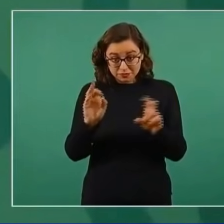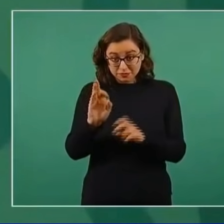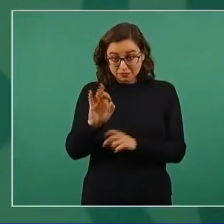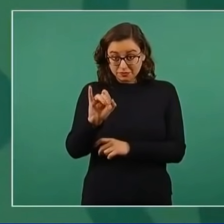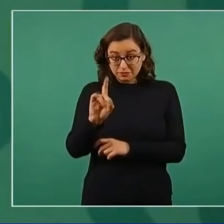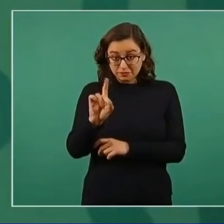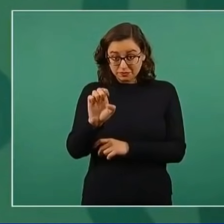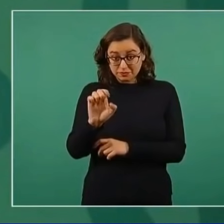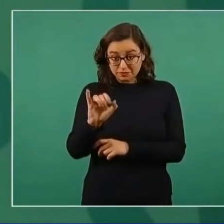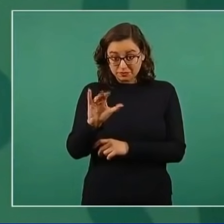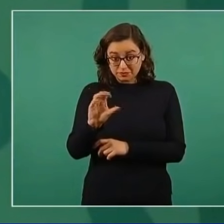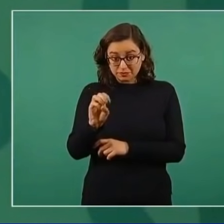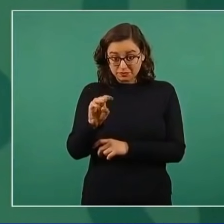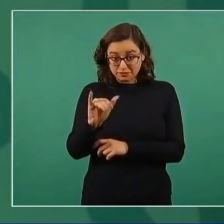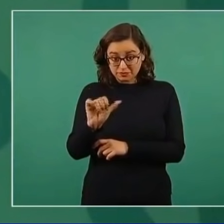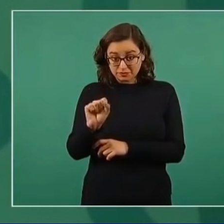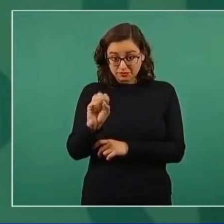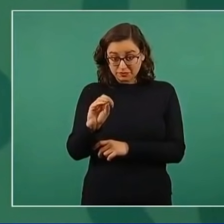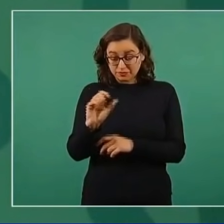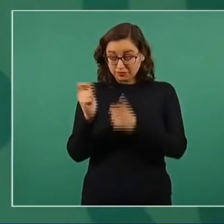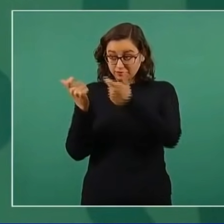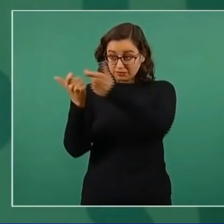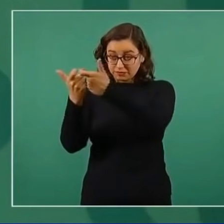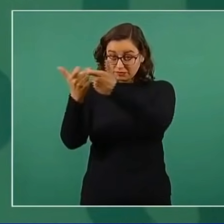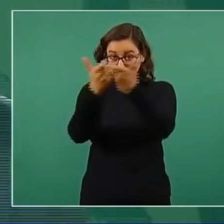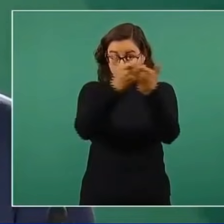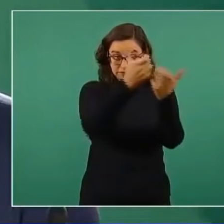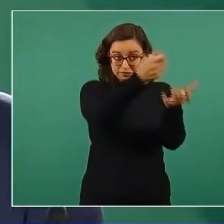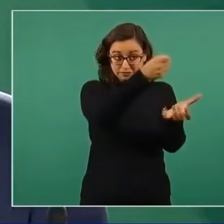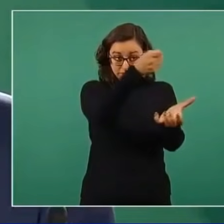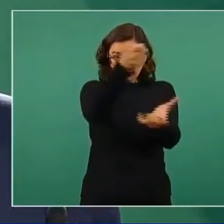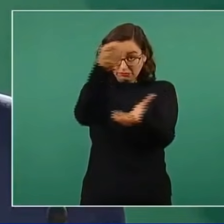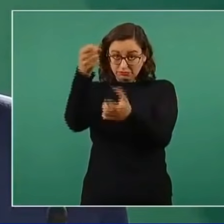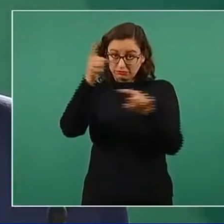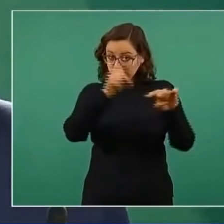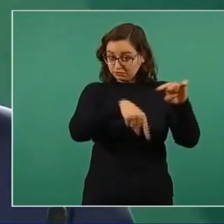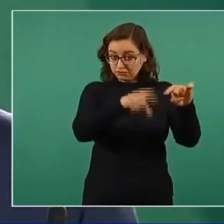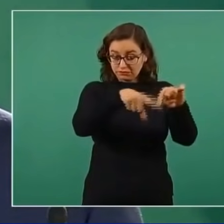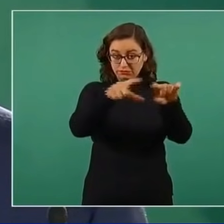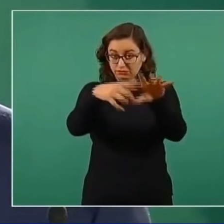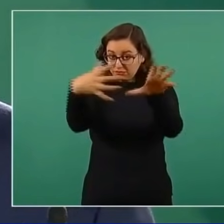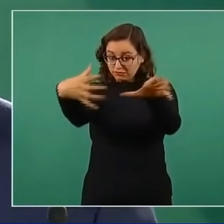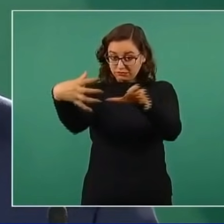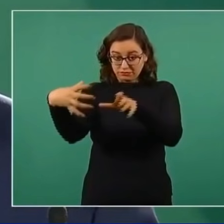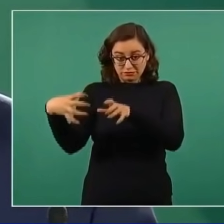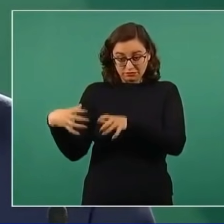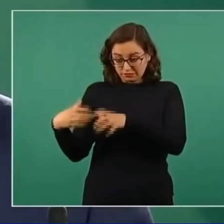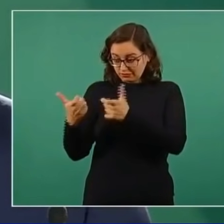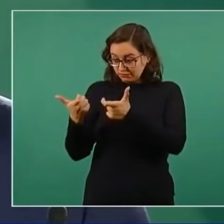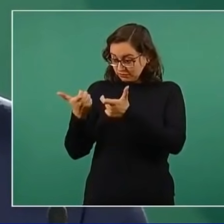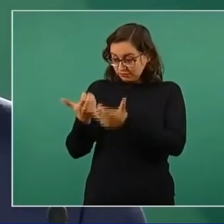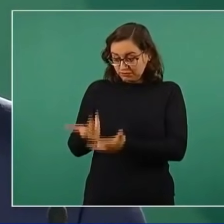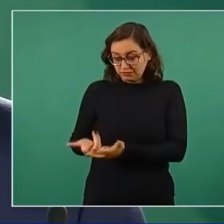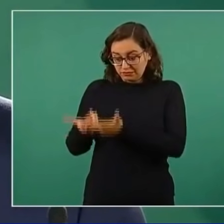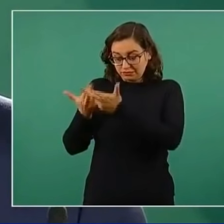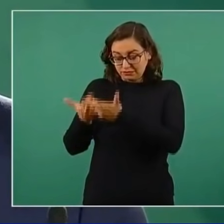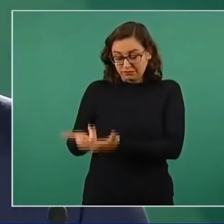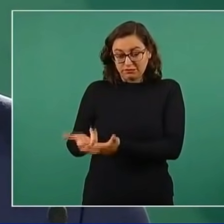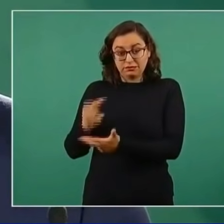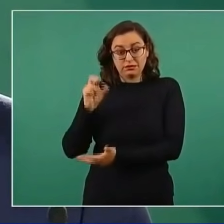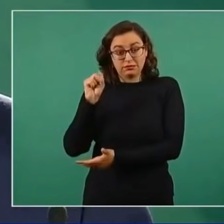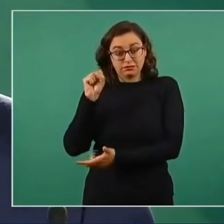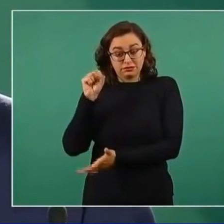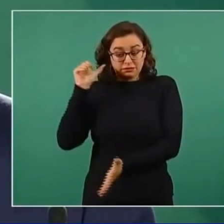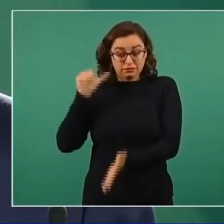Que fue todo un escándalo, cuestionamientos. Bueno, pues eso nos dejó como